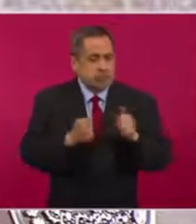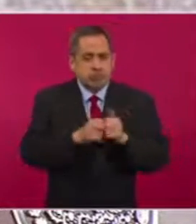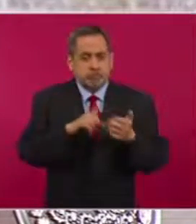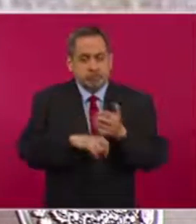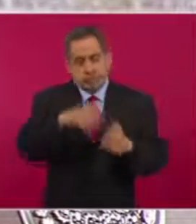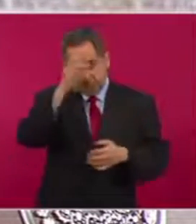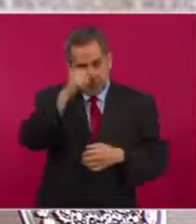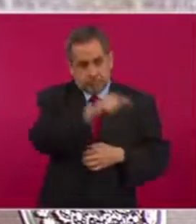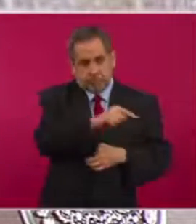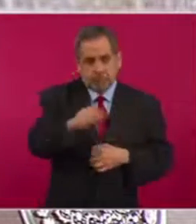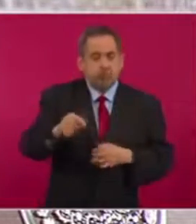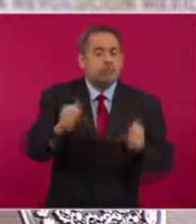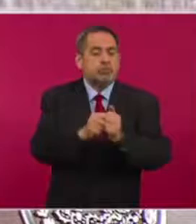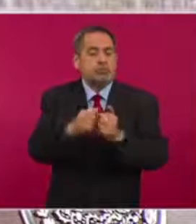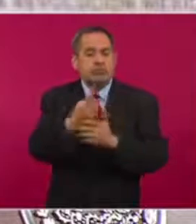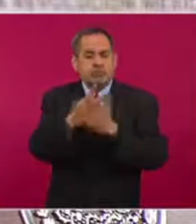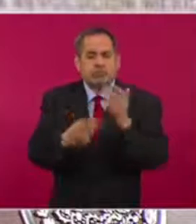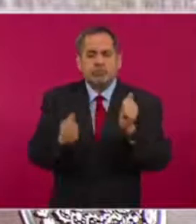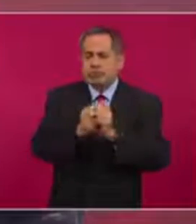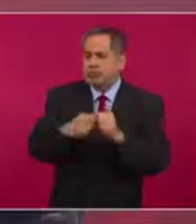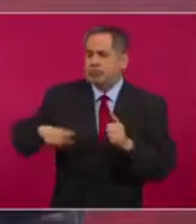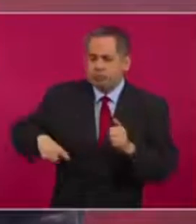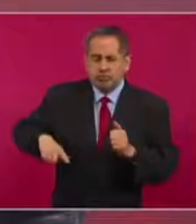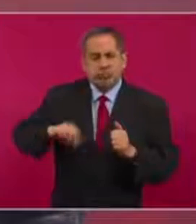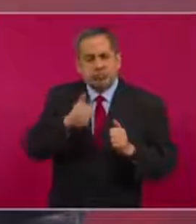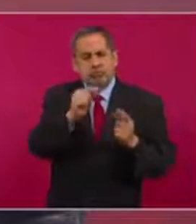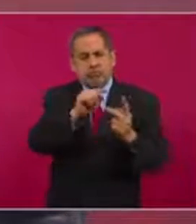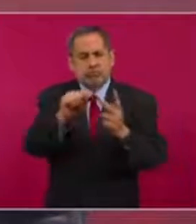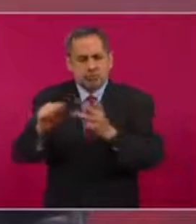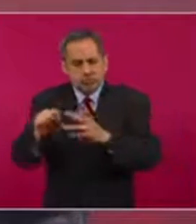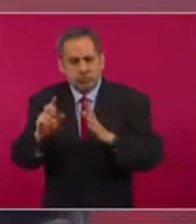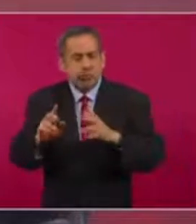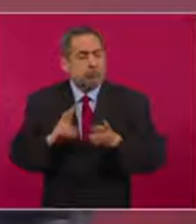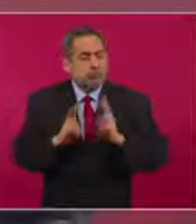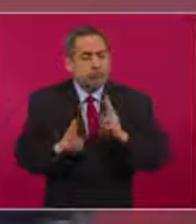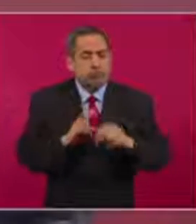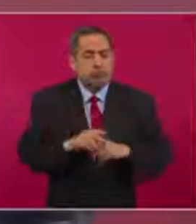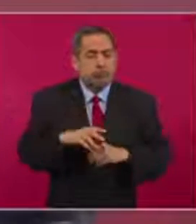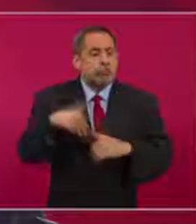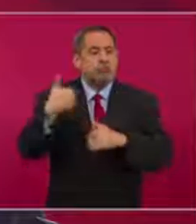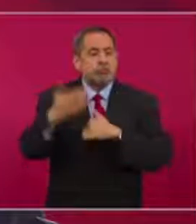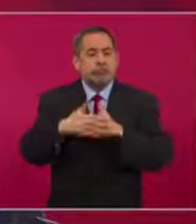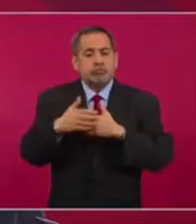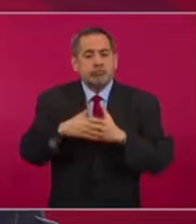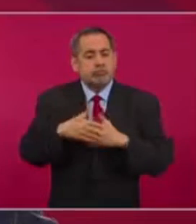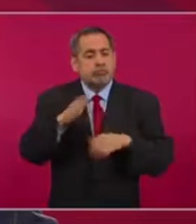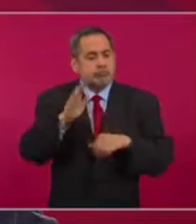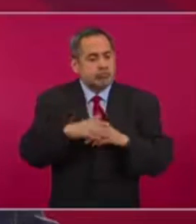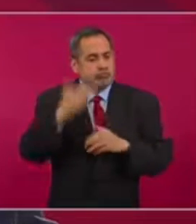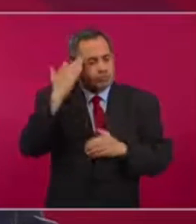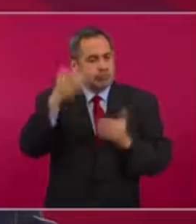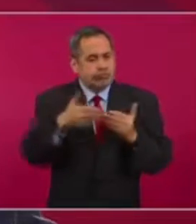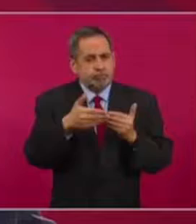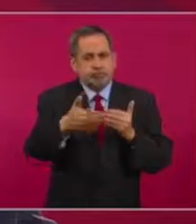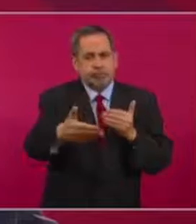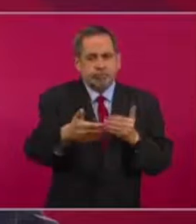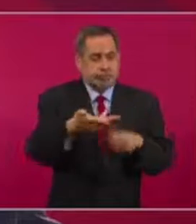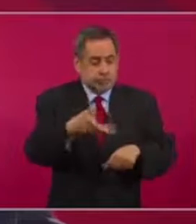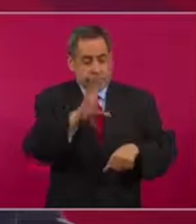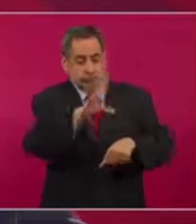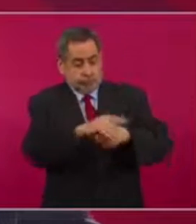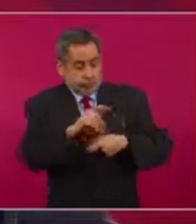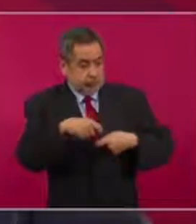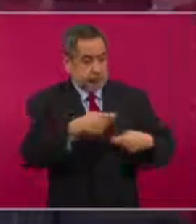pero con la participación del gobierno y en otros términos, para una ampliación, no de la